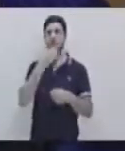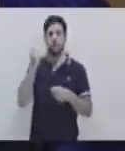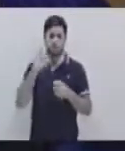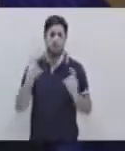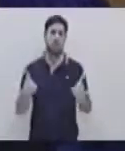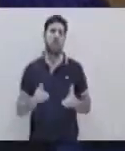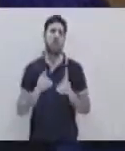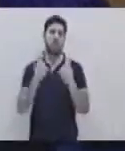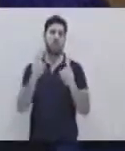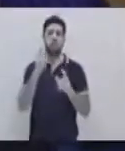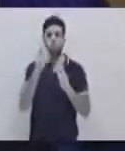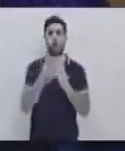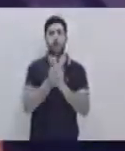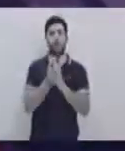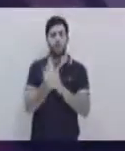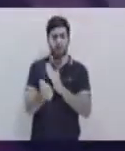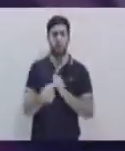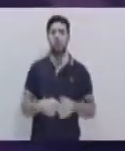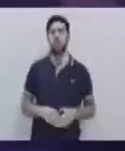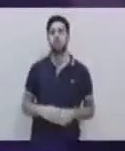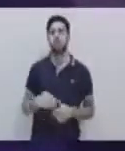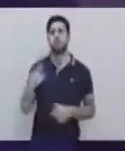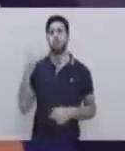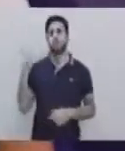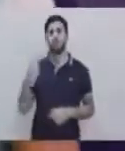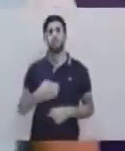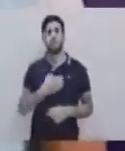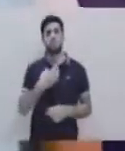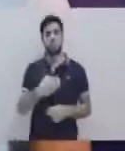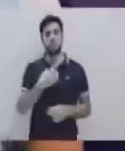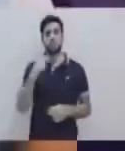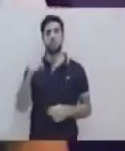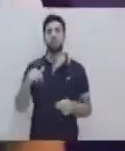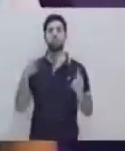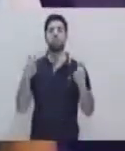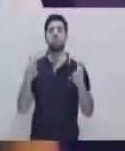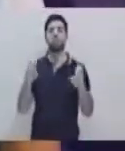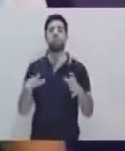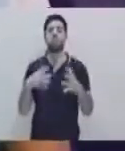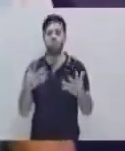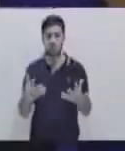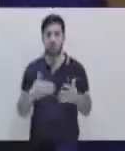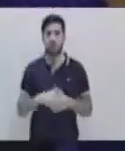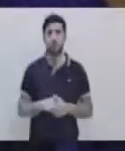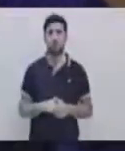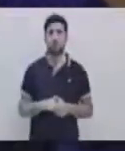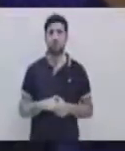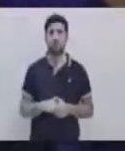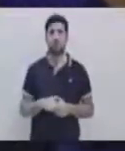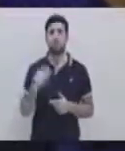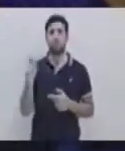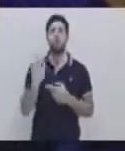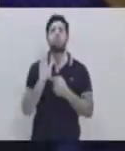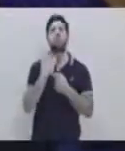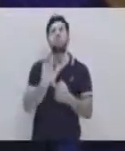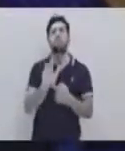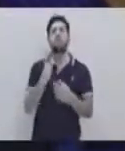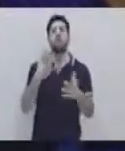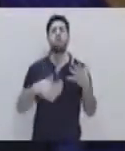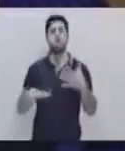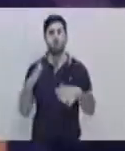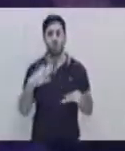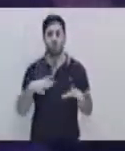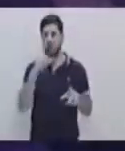la memoria y las habilidades lingüísticas. Mi nombre es Humberto Bo. Hoy hablaremos acerca de la representación